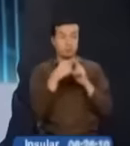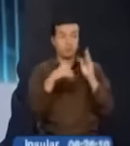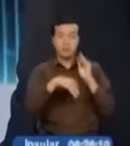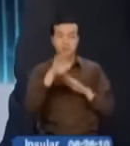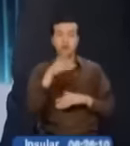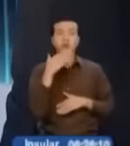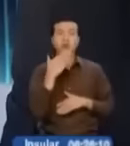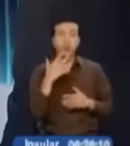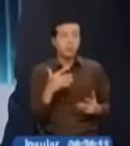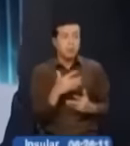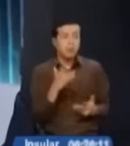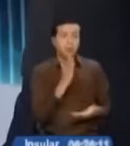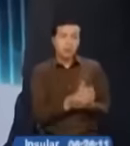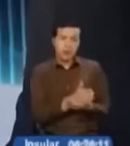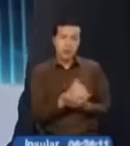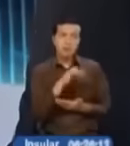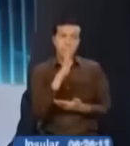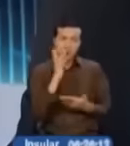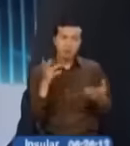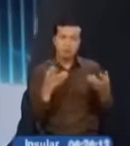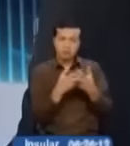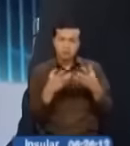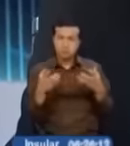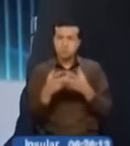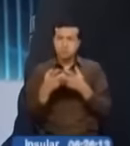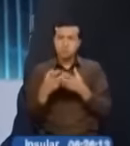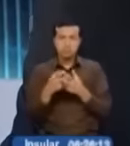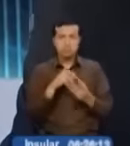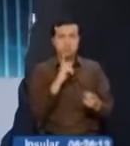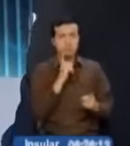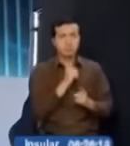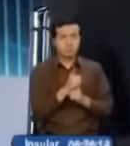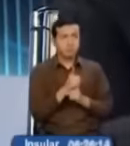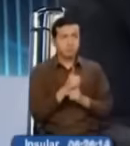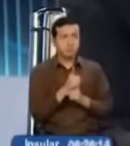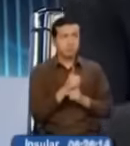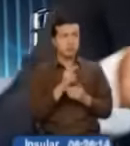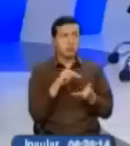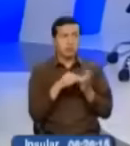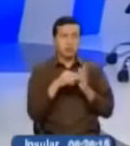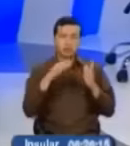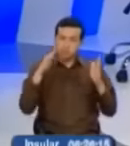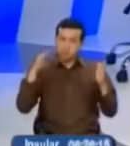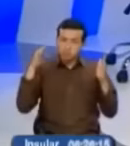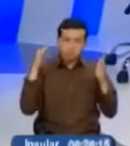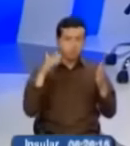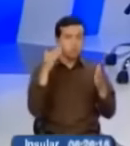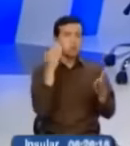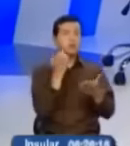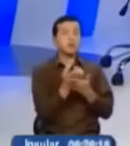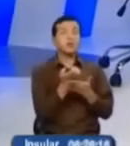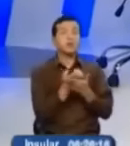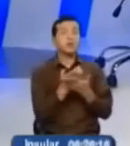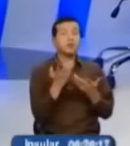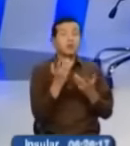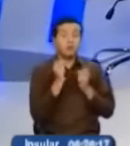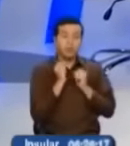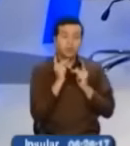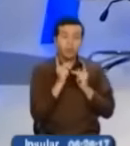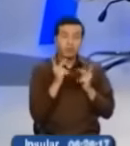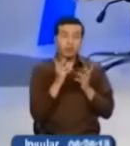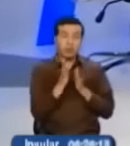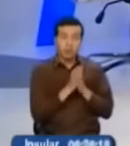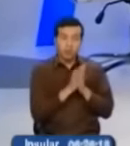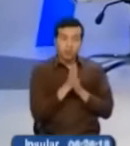¿Cómo perder el miedo para generar, eso es lo que dice Giovanni Cardoso, de orientarnos a esa economía de oportunidad